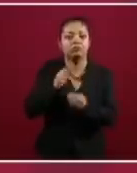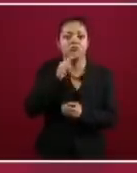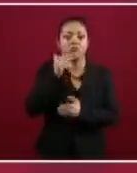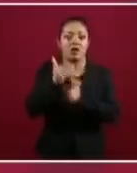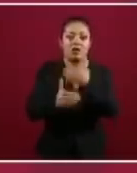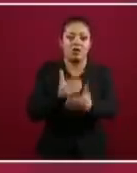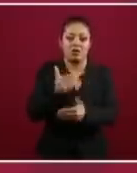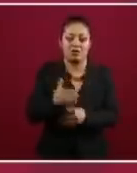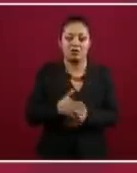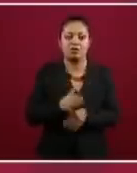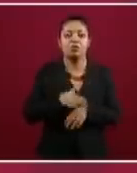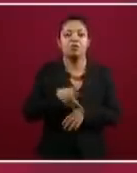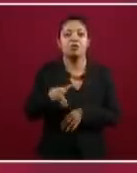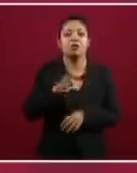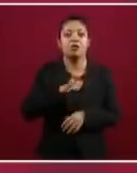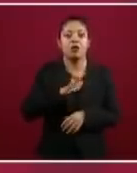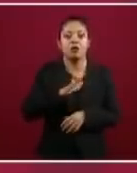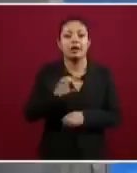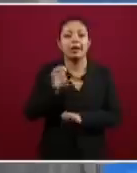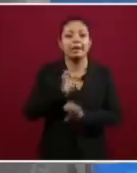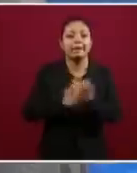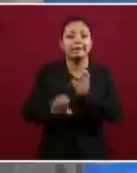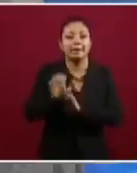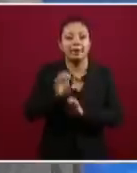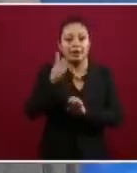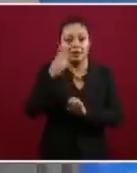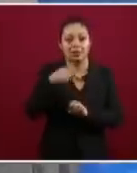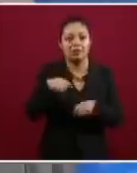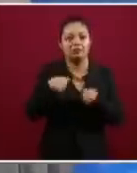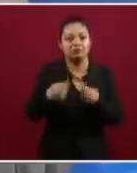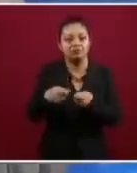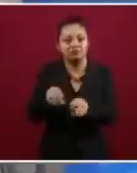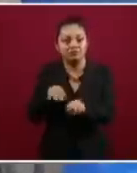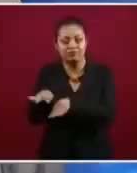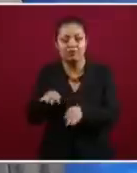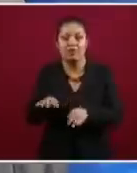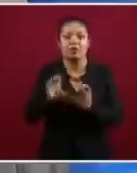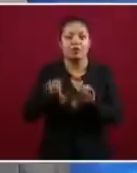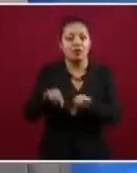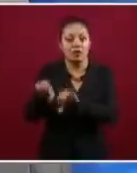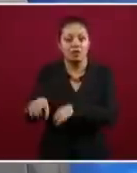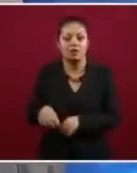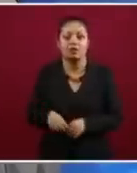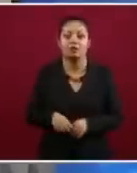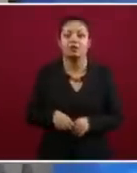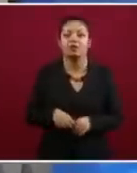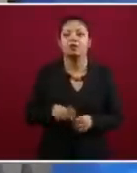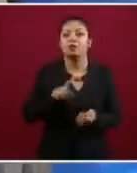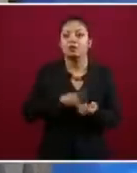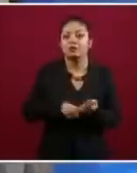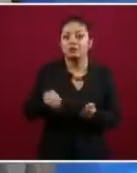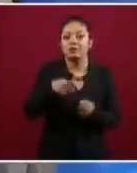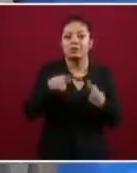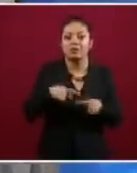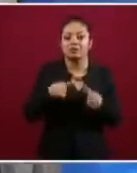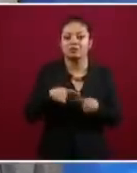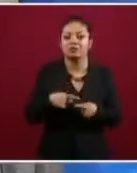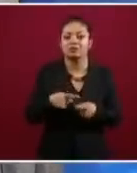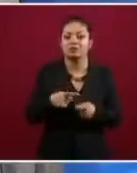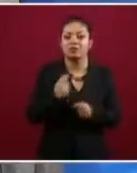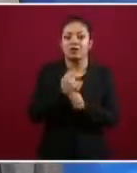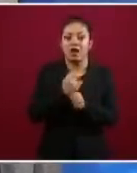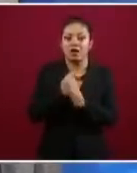porque genera muchos empleos. Se ayudan transportistas, se ayudan las empresas